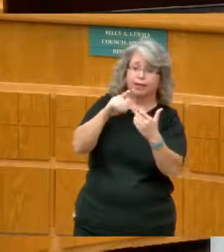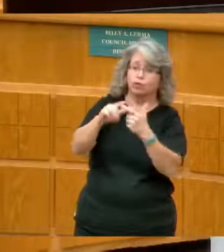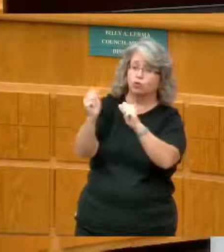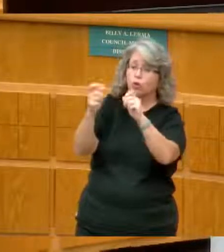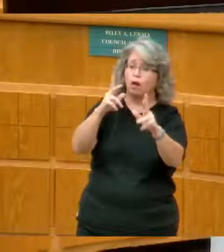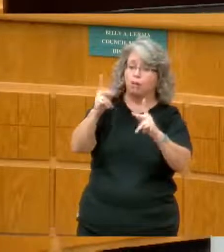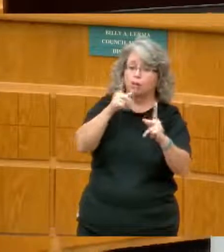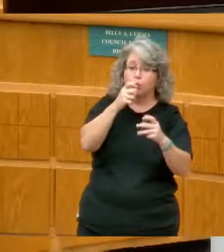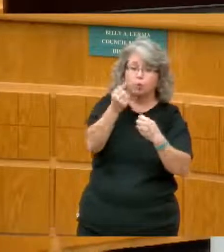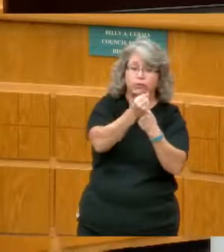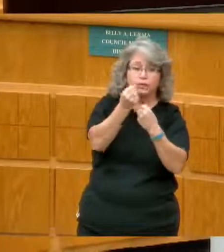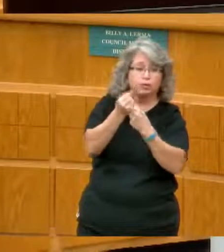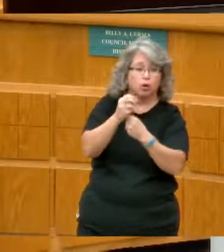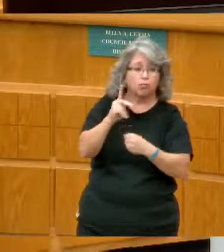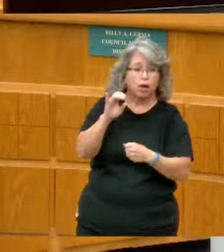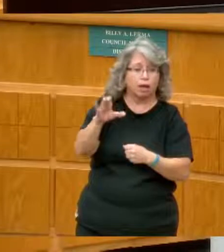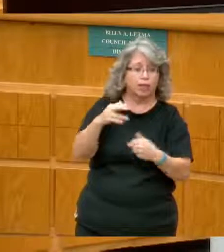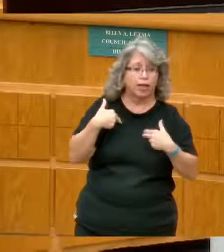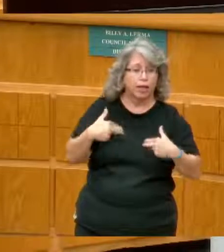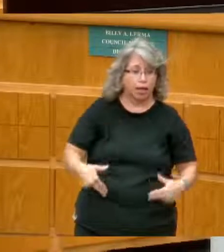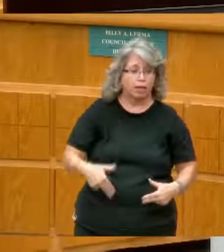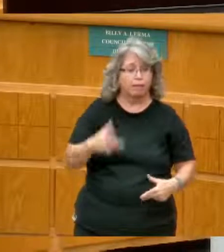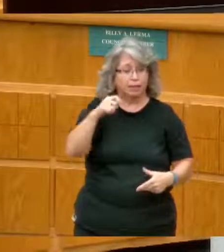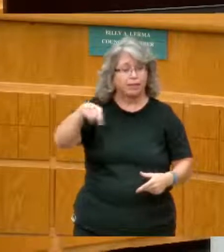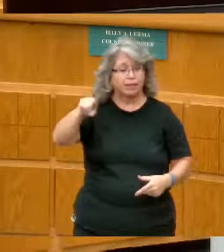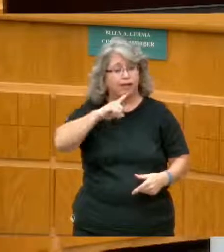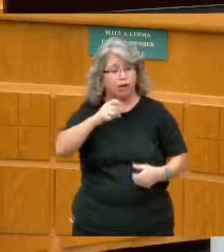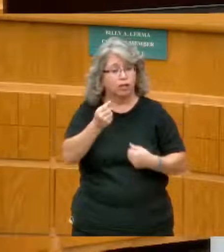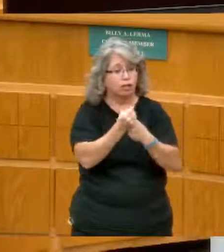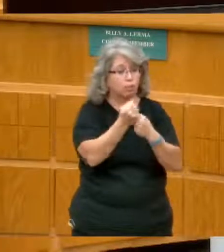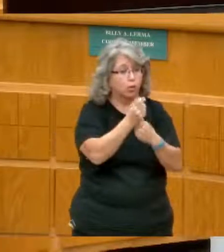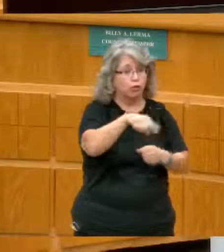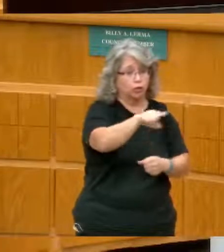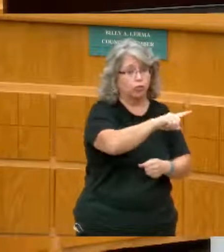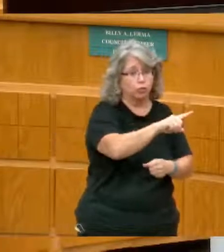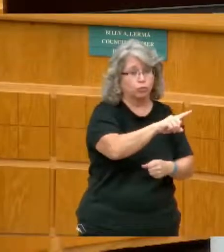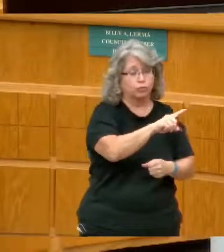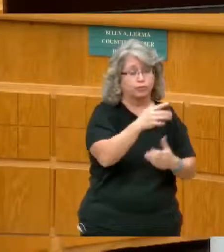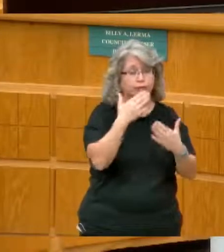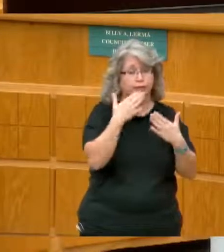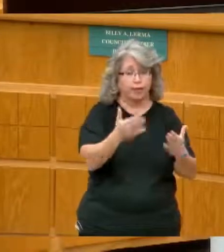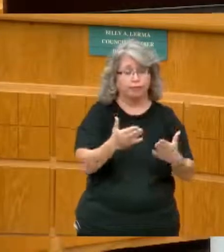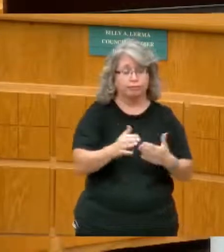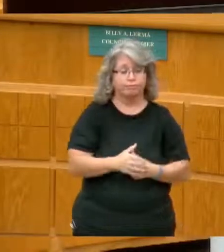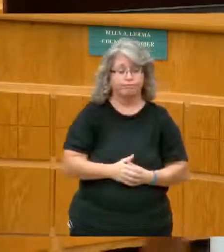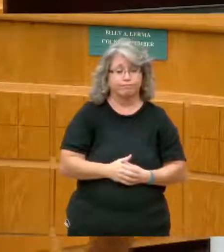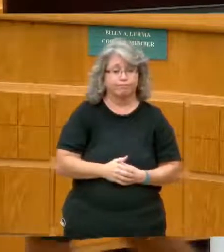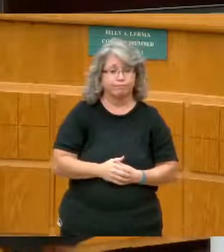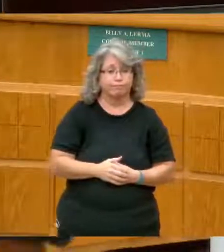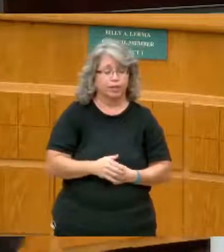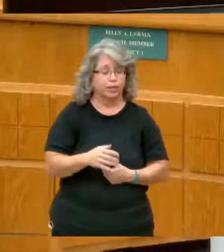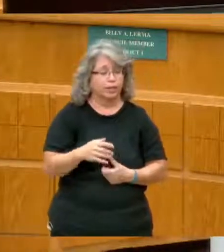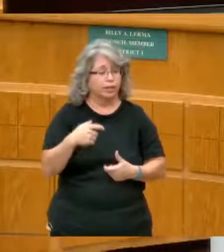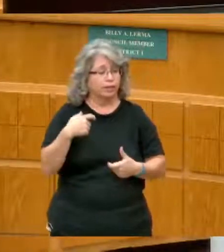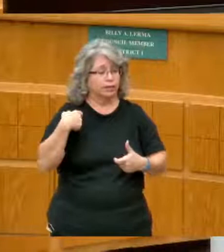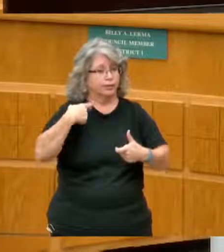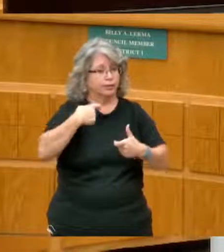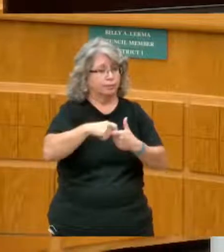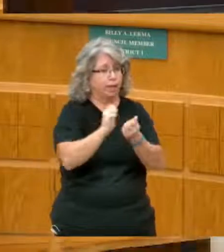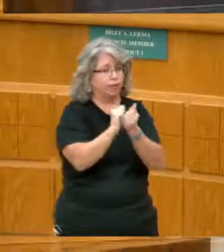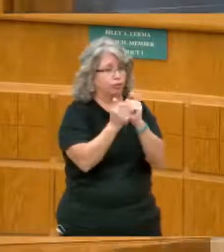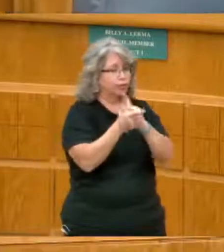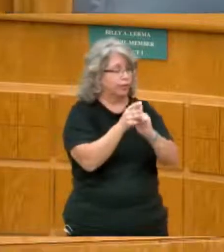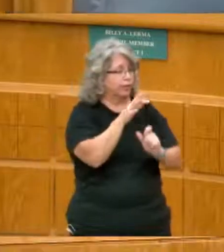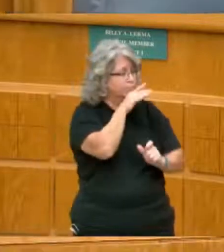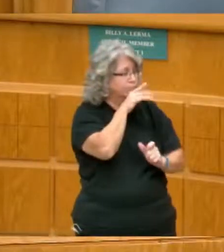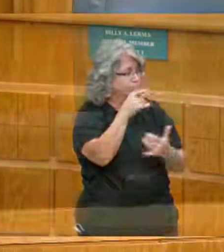I promise you, every day they're supporting you. Thank you. Mientras comenzamos con un año nuevo, también lidiamos con la variante Omicron